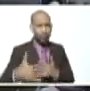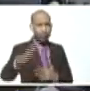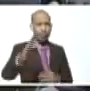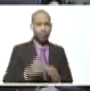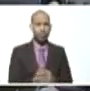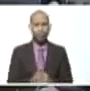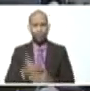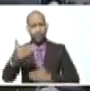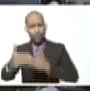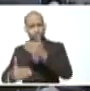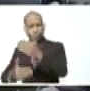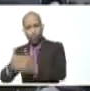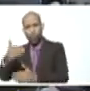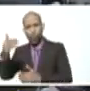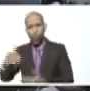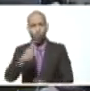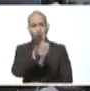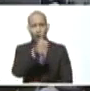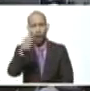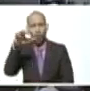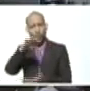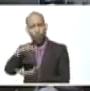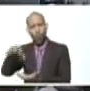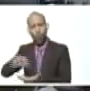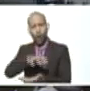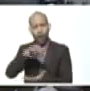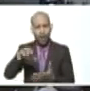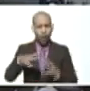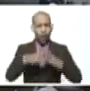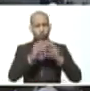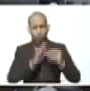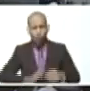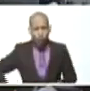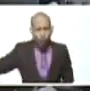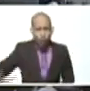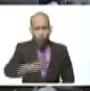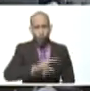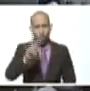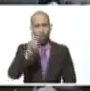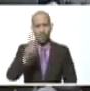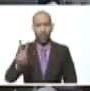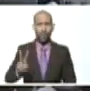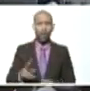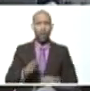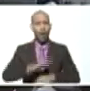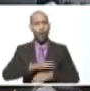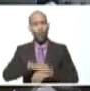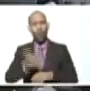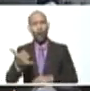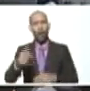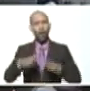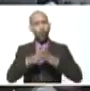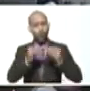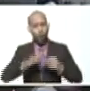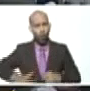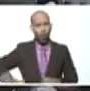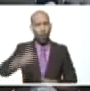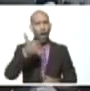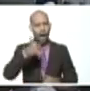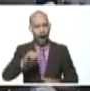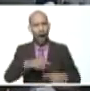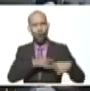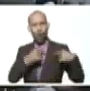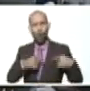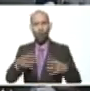llegarán procesionalmente hasta los últimos rincones de nuestra amada patria, porque en todos ellos habrá corazones dispuestos a recibirlas